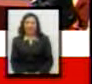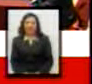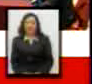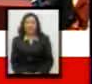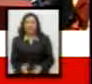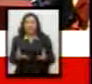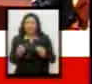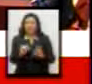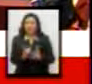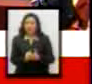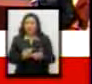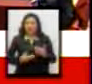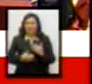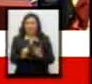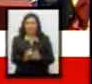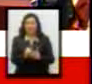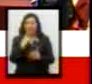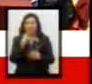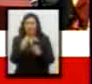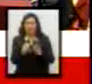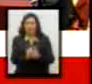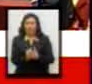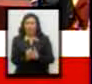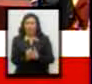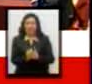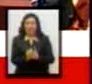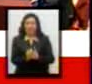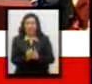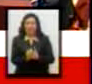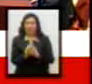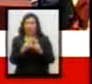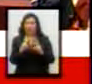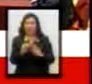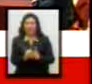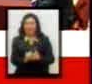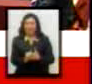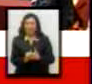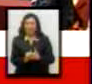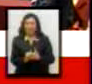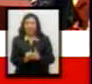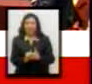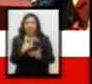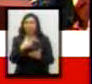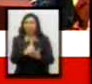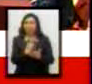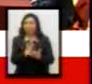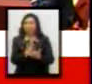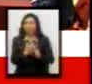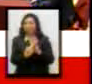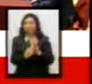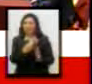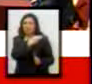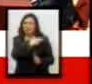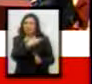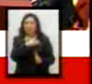Queremos señalar que las personas... vamos a hacer un anuncio luego de la participación de la representante del